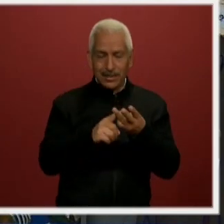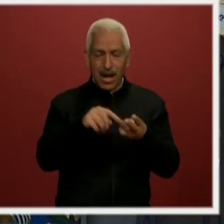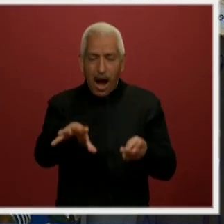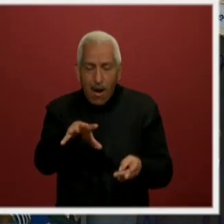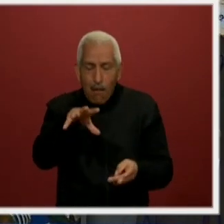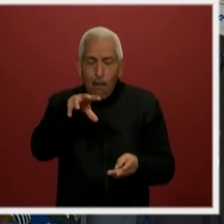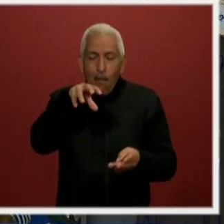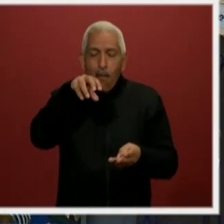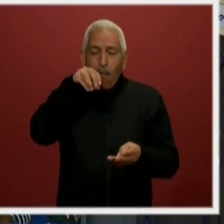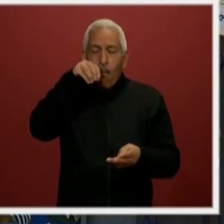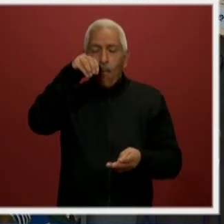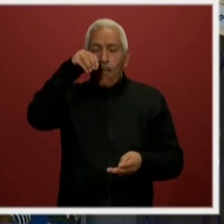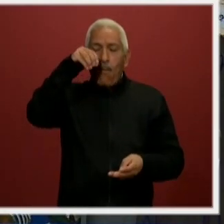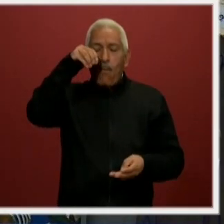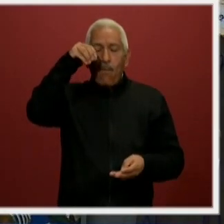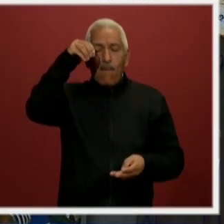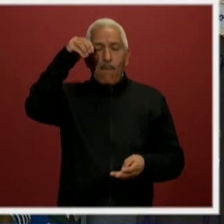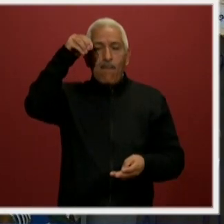hablamos